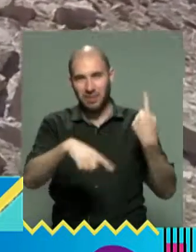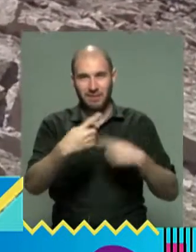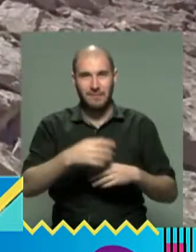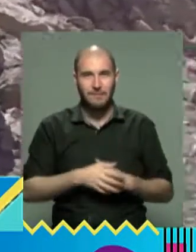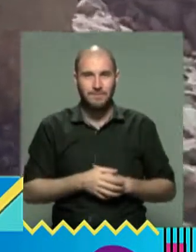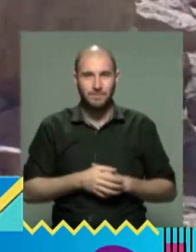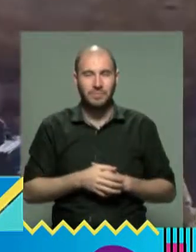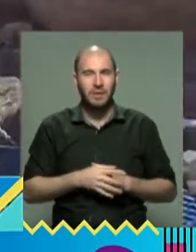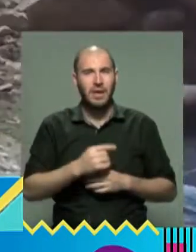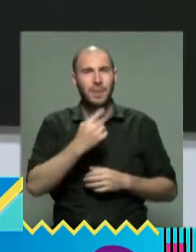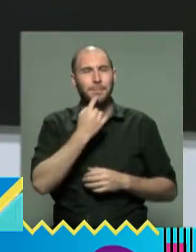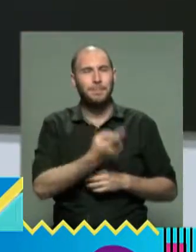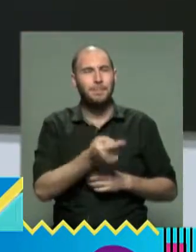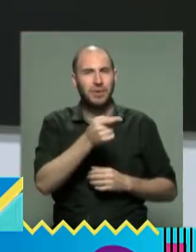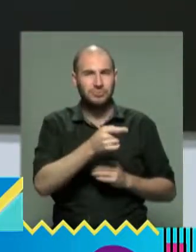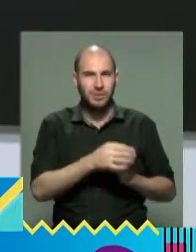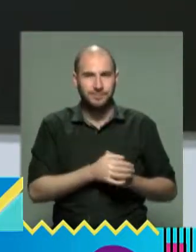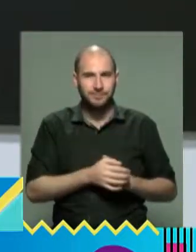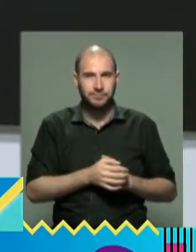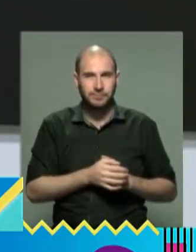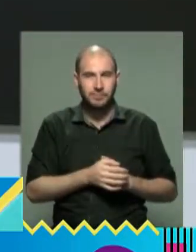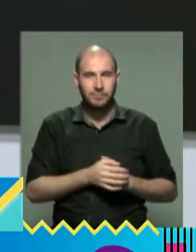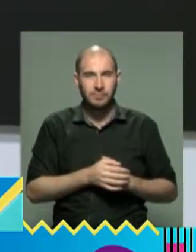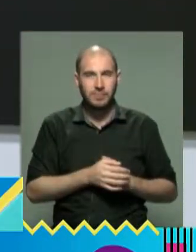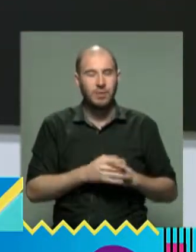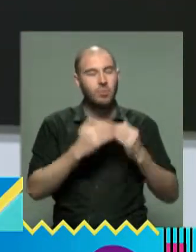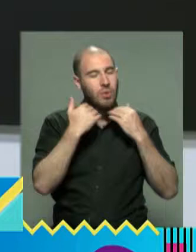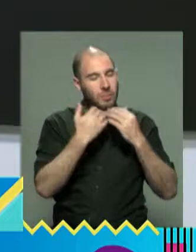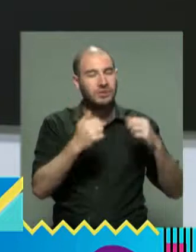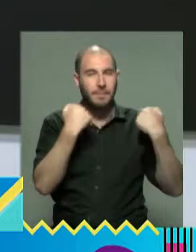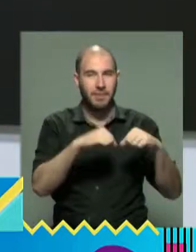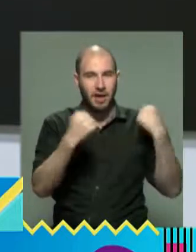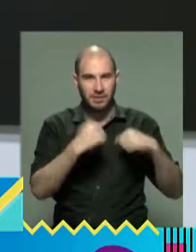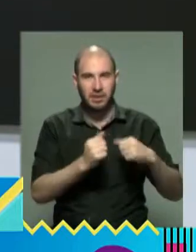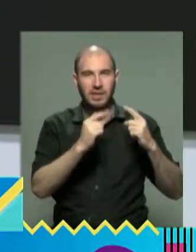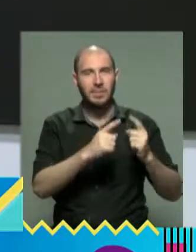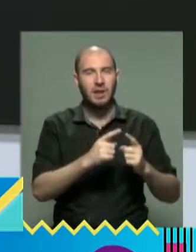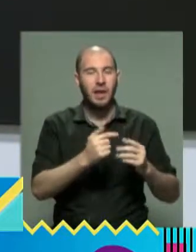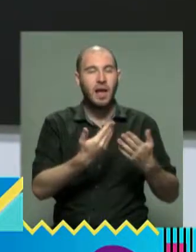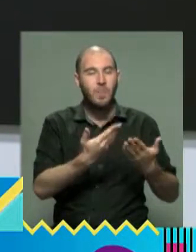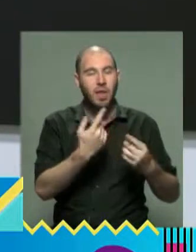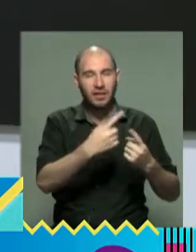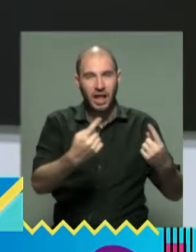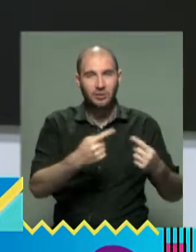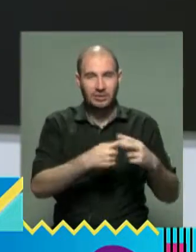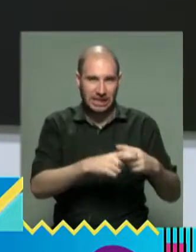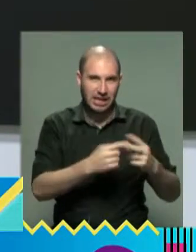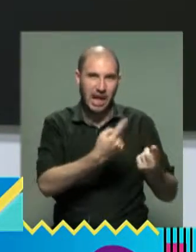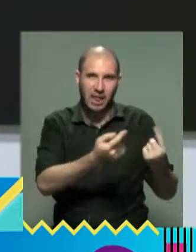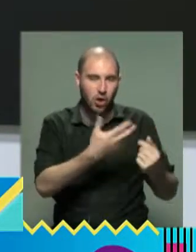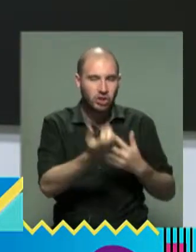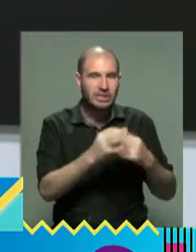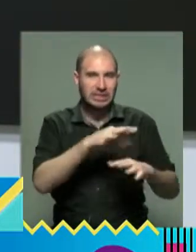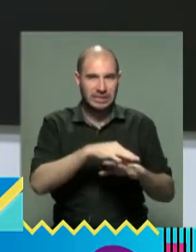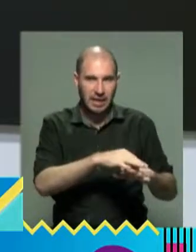de posibilidades. Pablo, te quería consultar acerca de, bueno, más allá del entrenamiento y de la capacidad técnica que ustedes puedan adquirir como